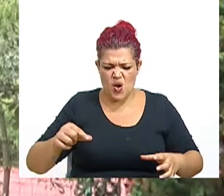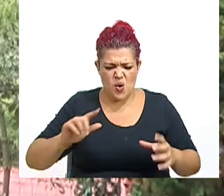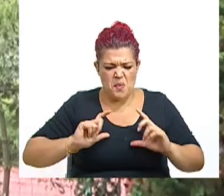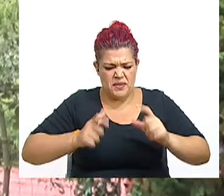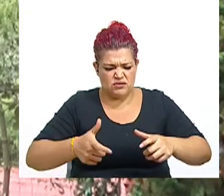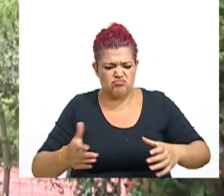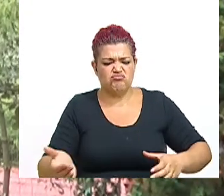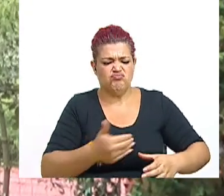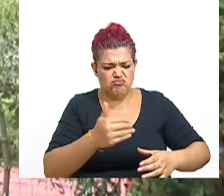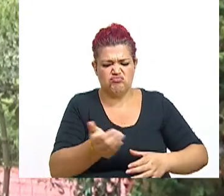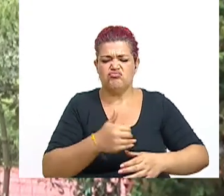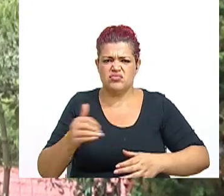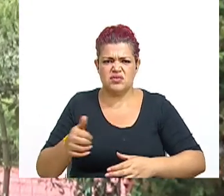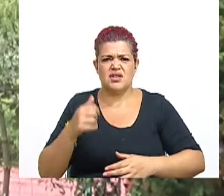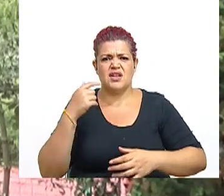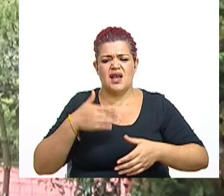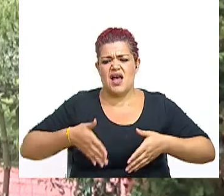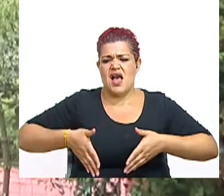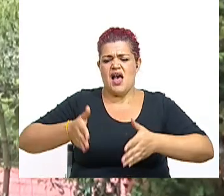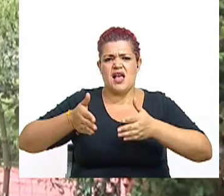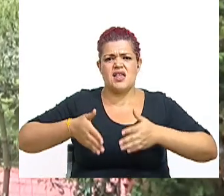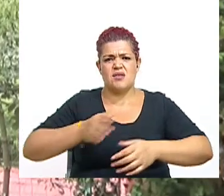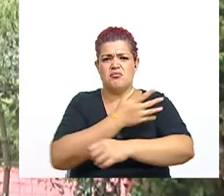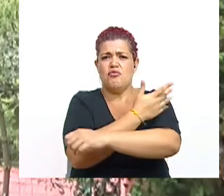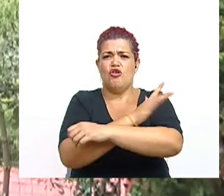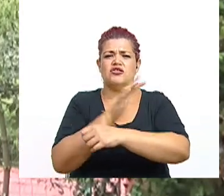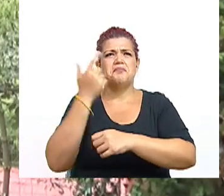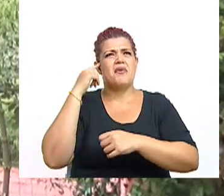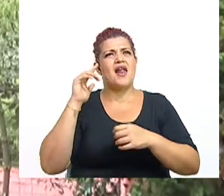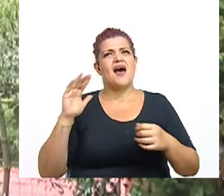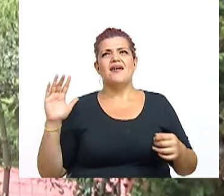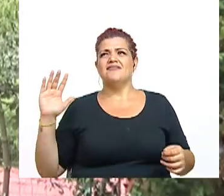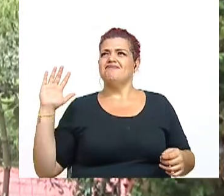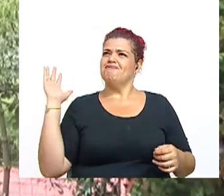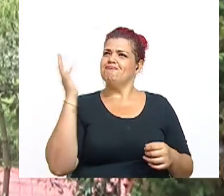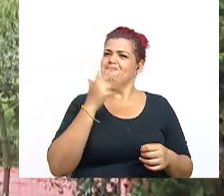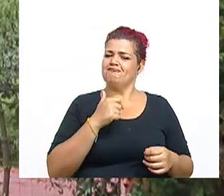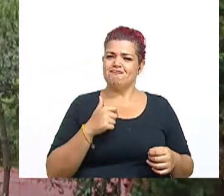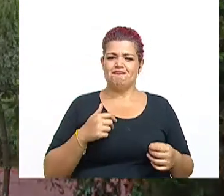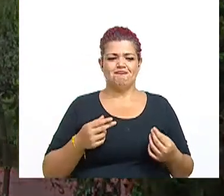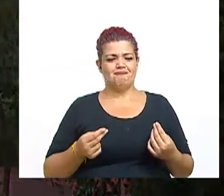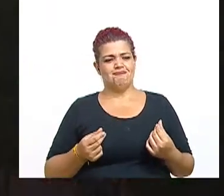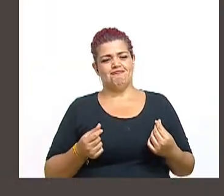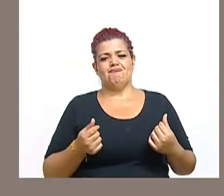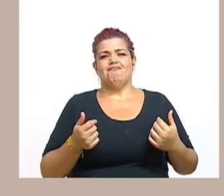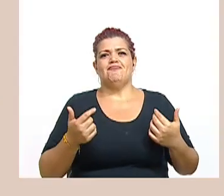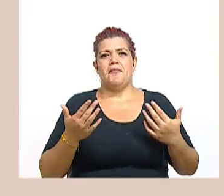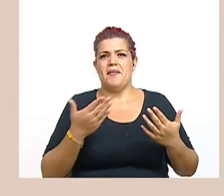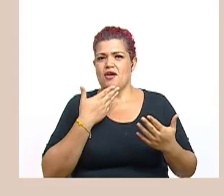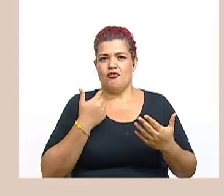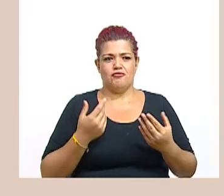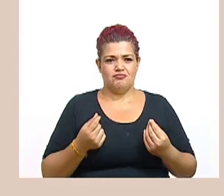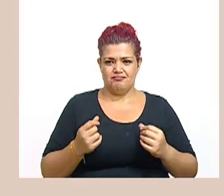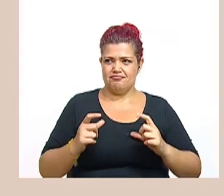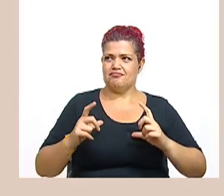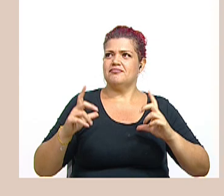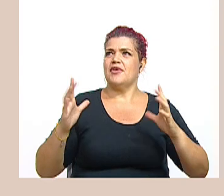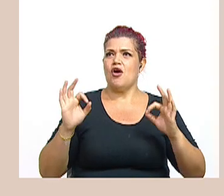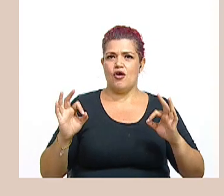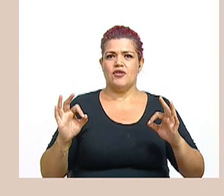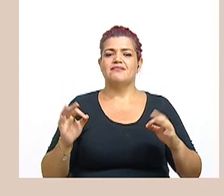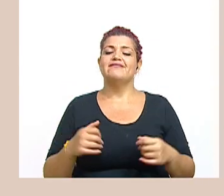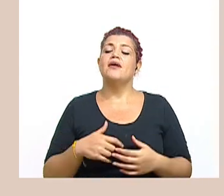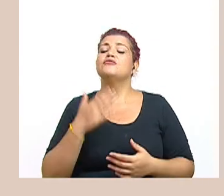calles, de los bosques, para que se mantengan lindos y prósperos. Muchísimas gracias. Muchas gracias,